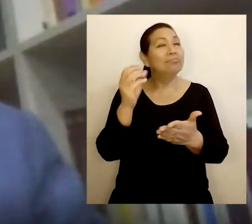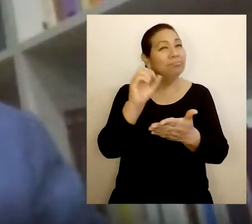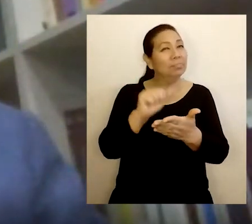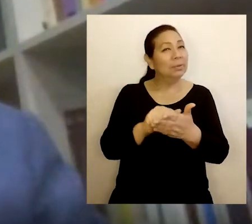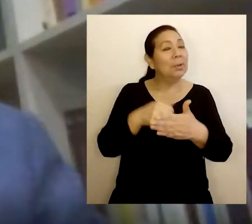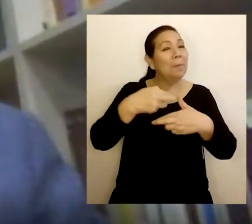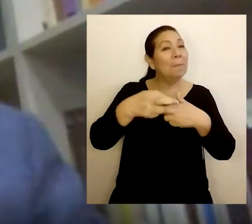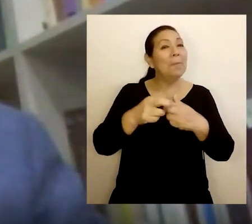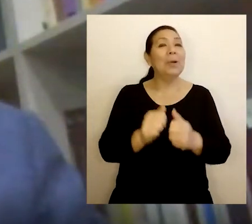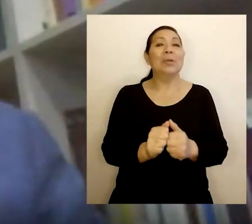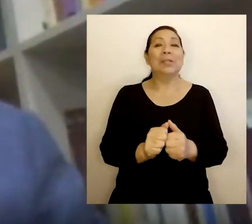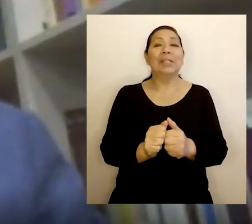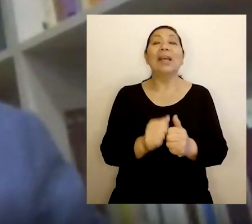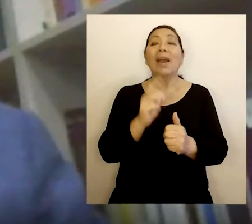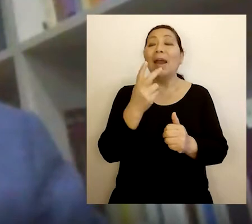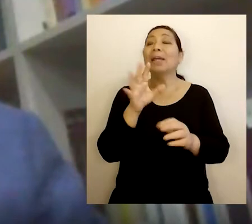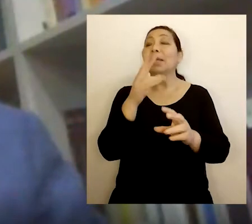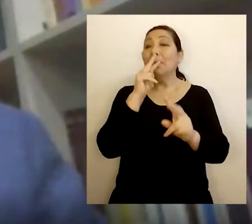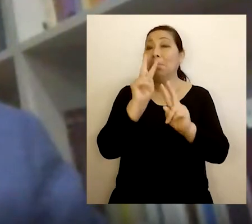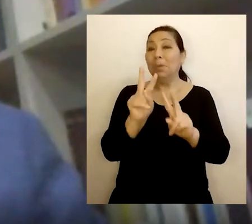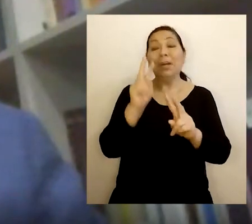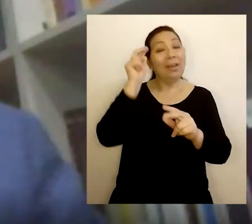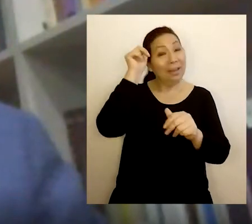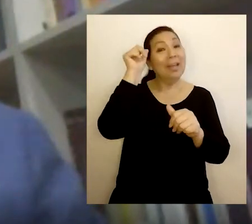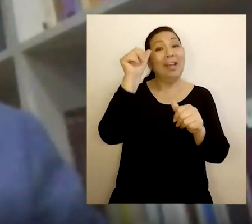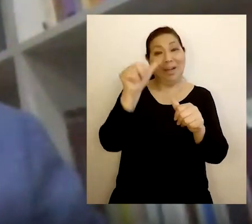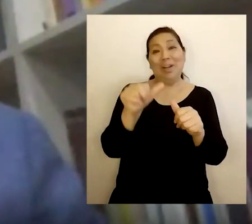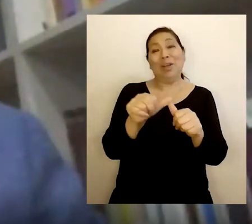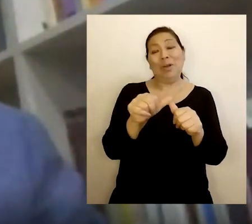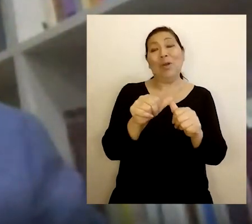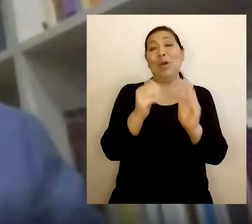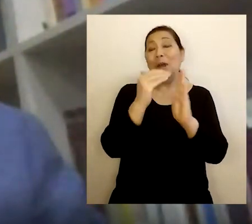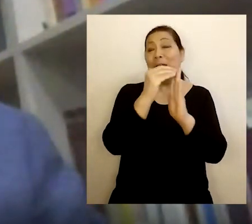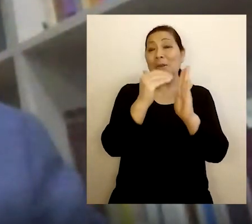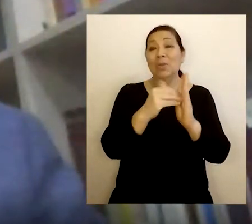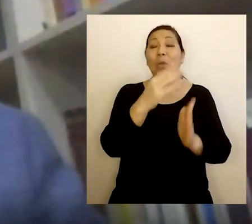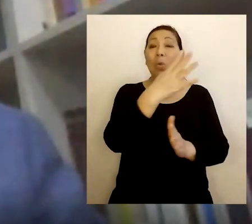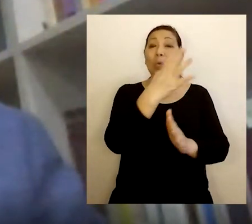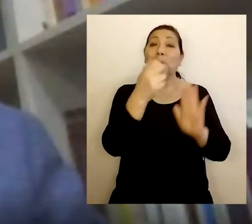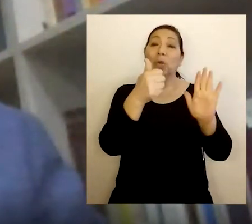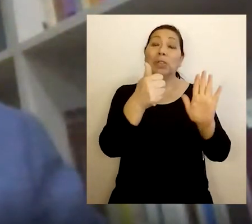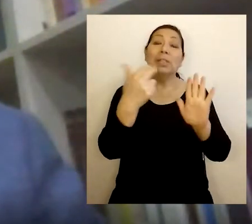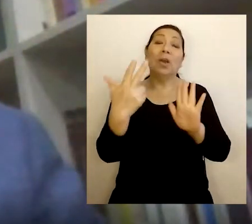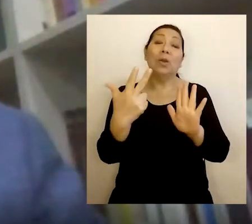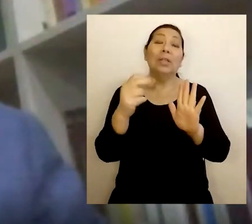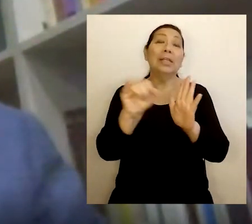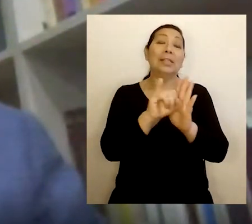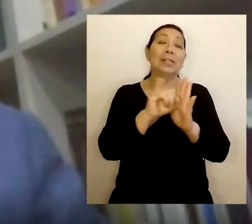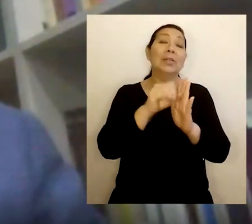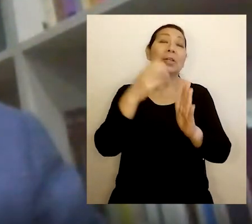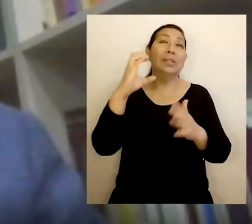al debido proceso, hay que recordar que el artículo 468, inciso